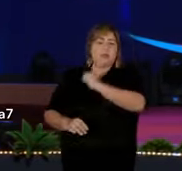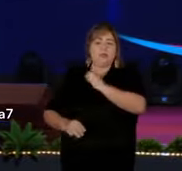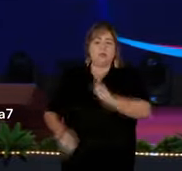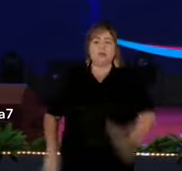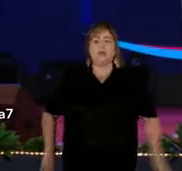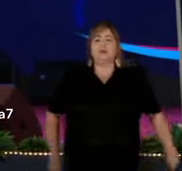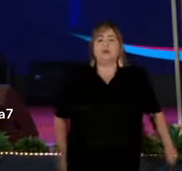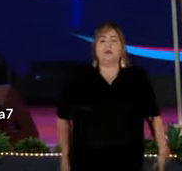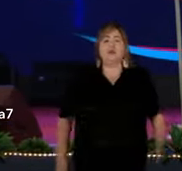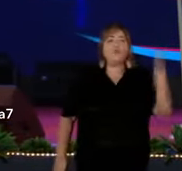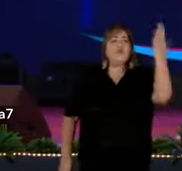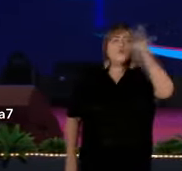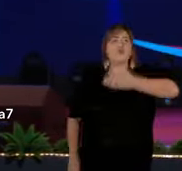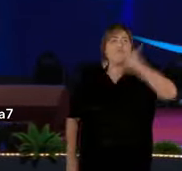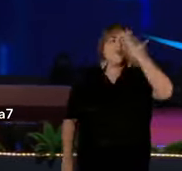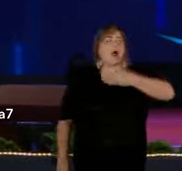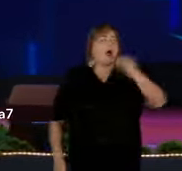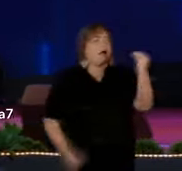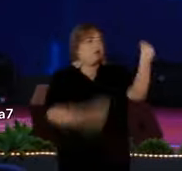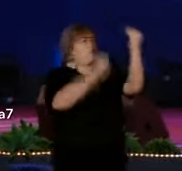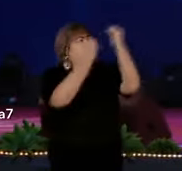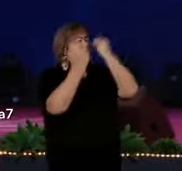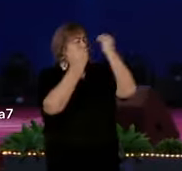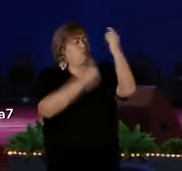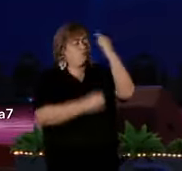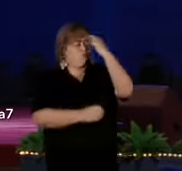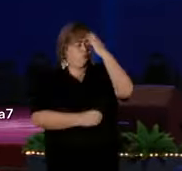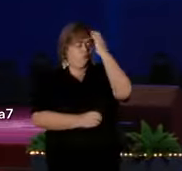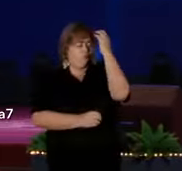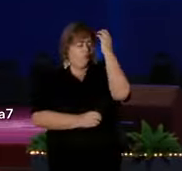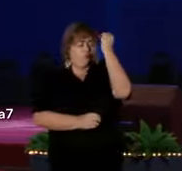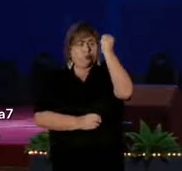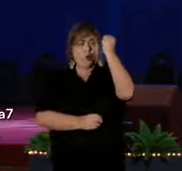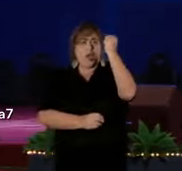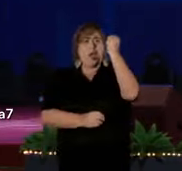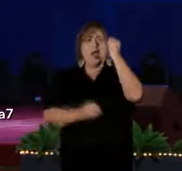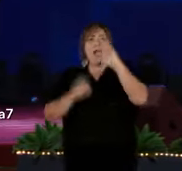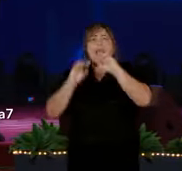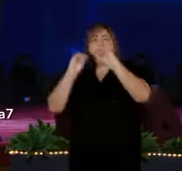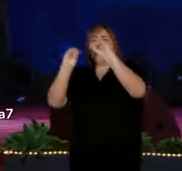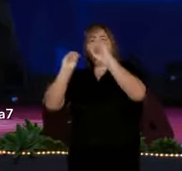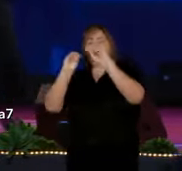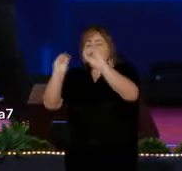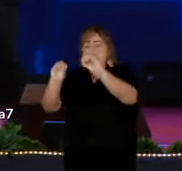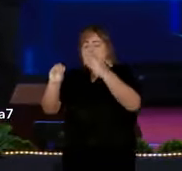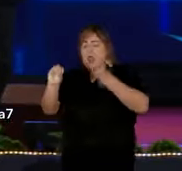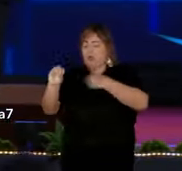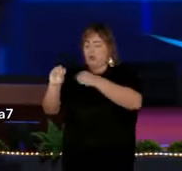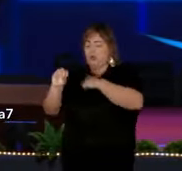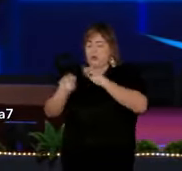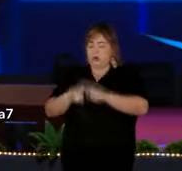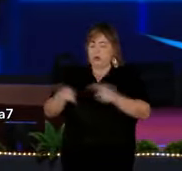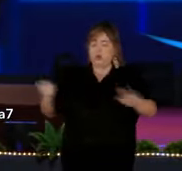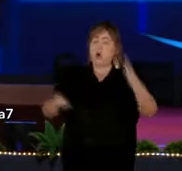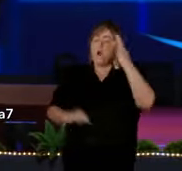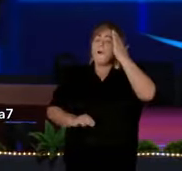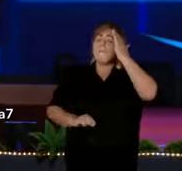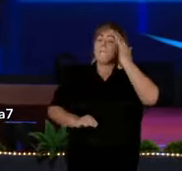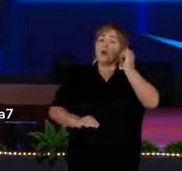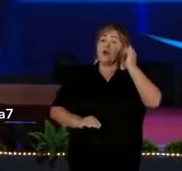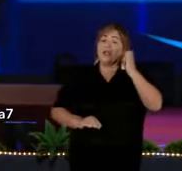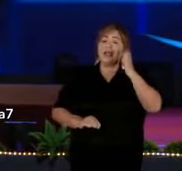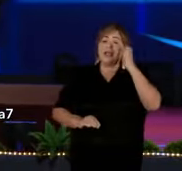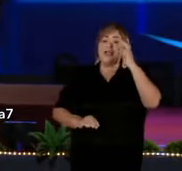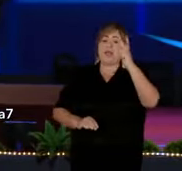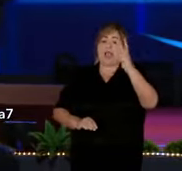Wow, esa enseñanza tenemos que impartirla a nuestros hijos, porque el evangelio sigue y si el Señor